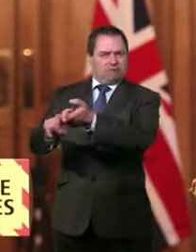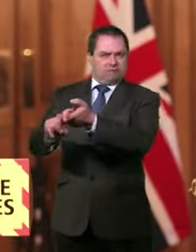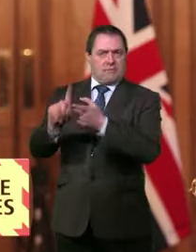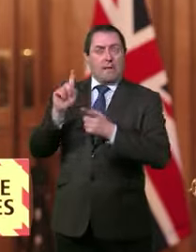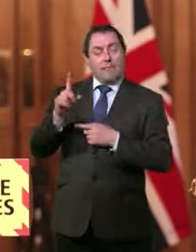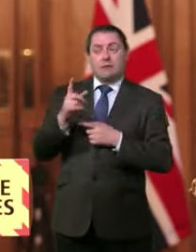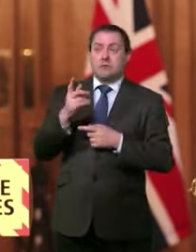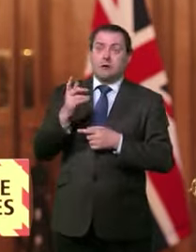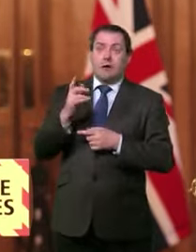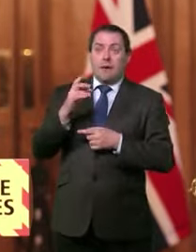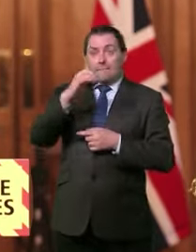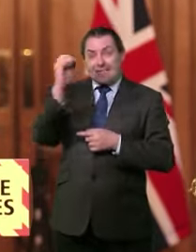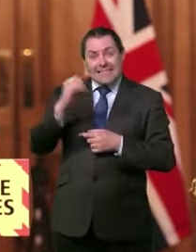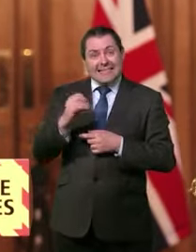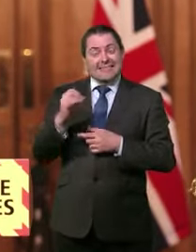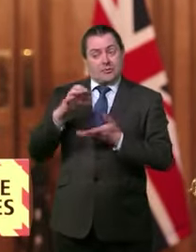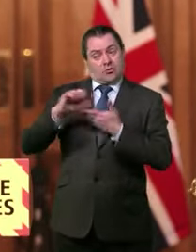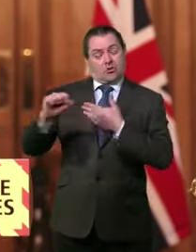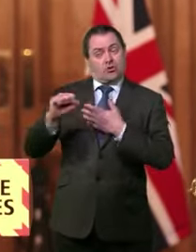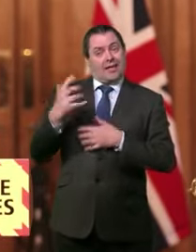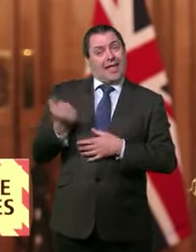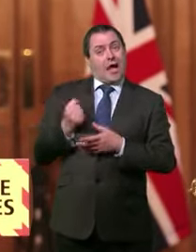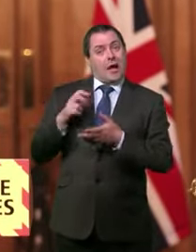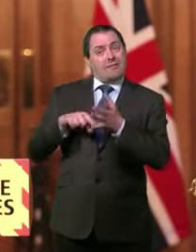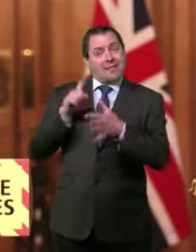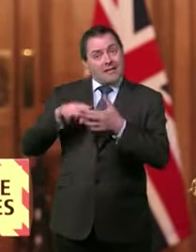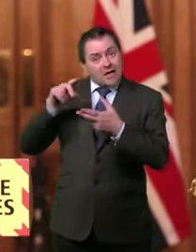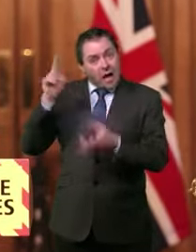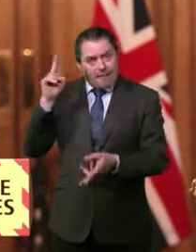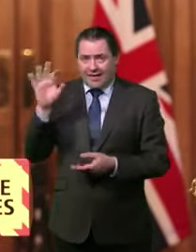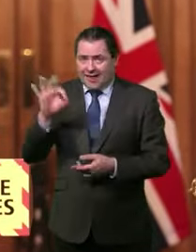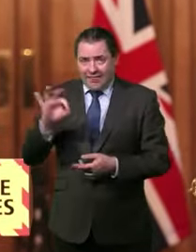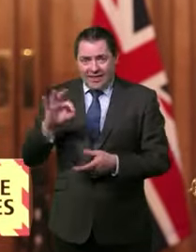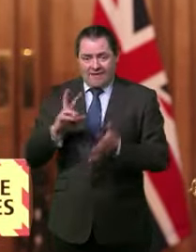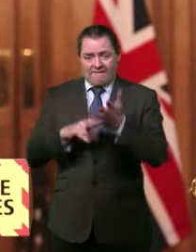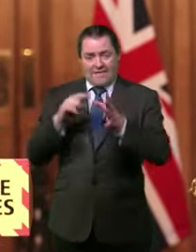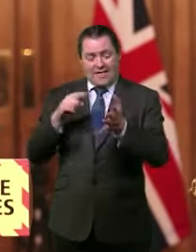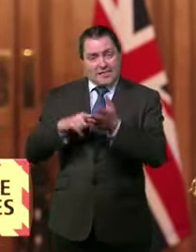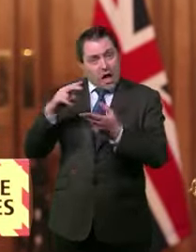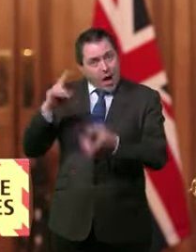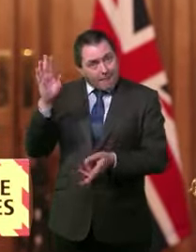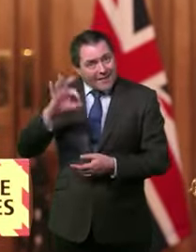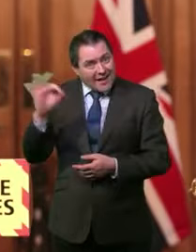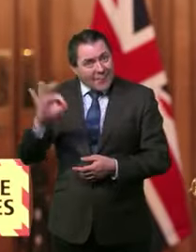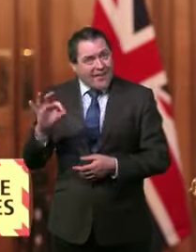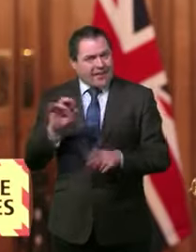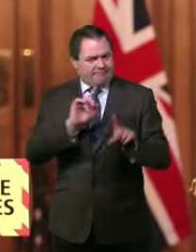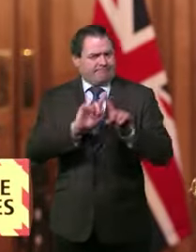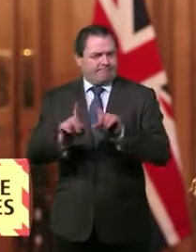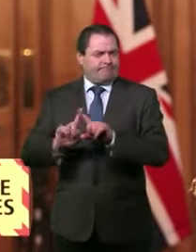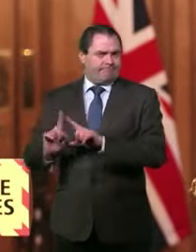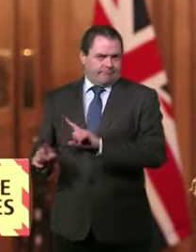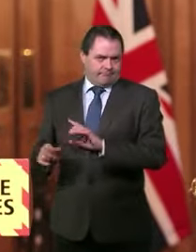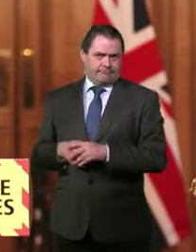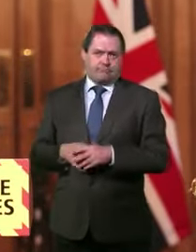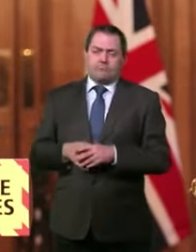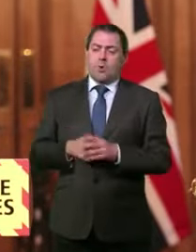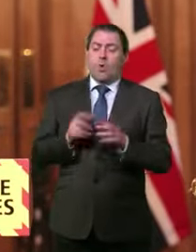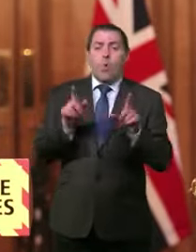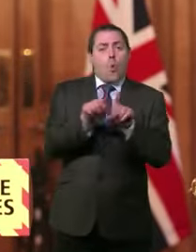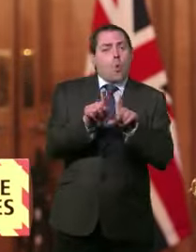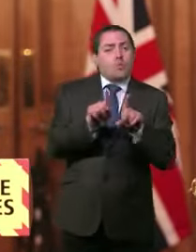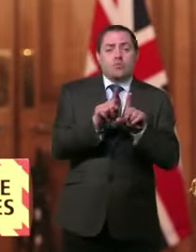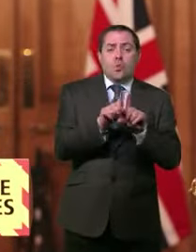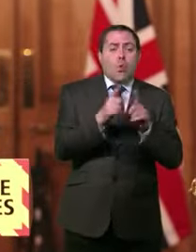o el iva y no voy a encontrar el dinero que necesitamos tomándolo de servicios